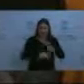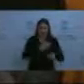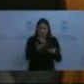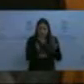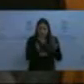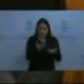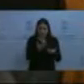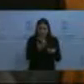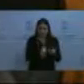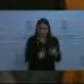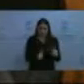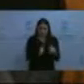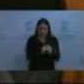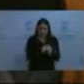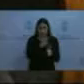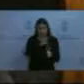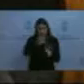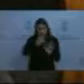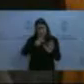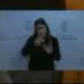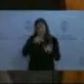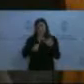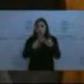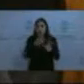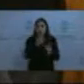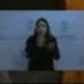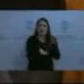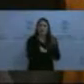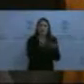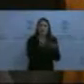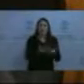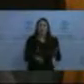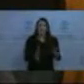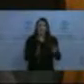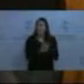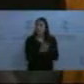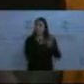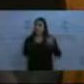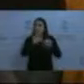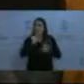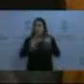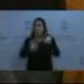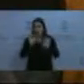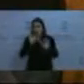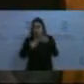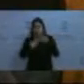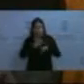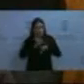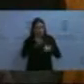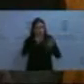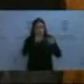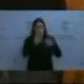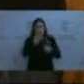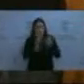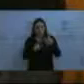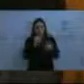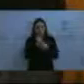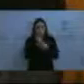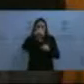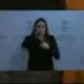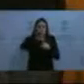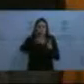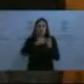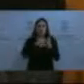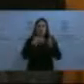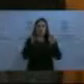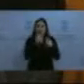dependencia, 37 valoradores, de un conjunto de 90 personas que están trabajando en el sistema de atención a la dependencia.